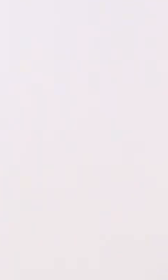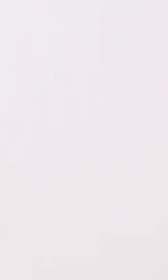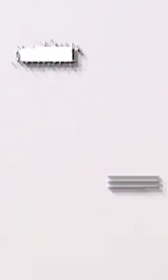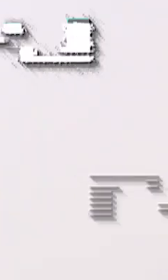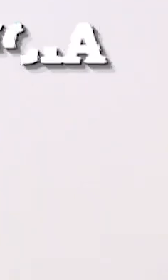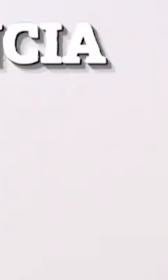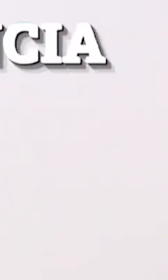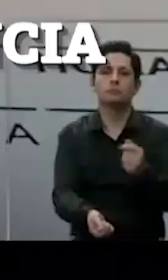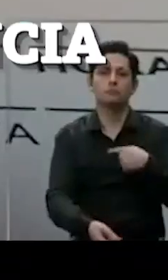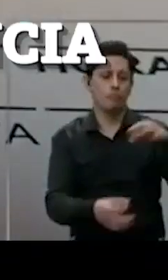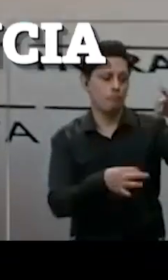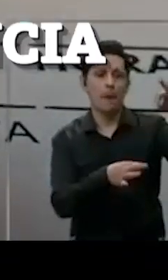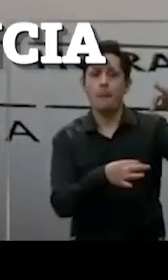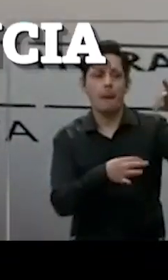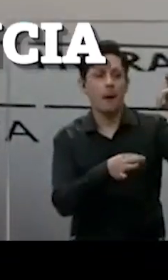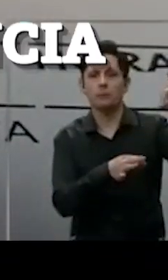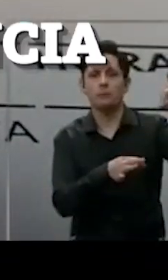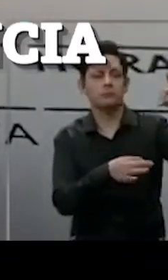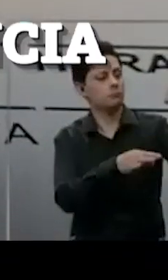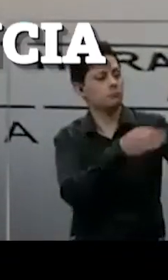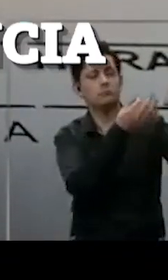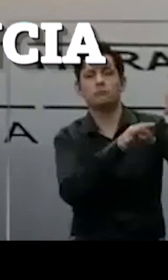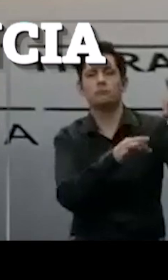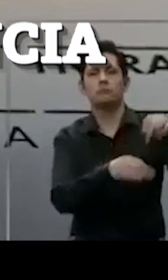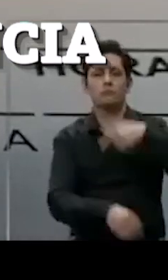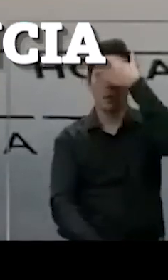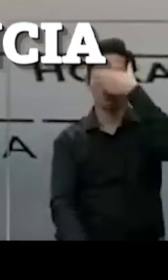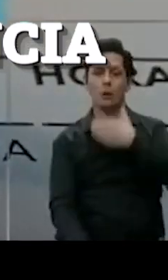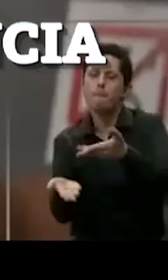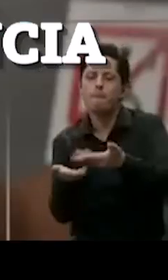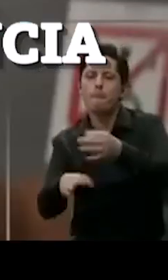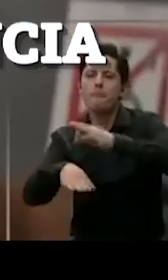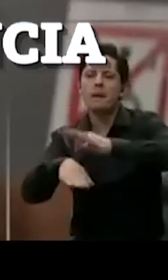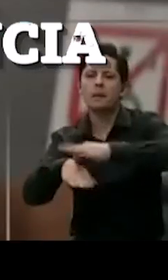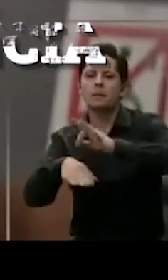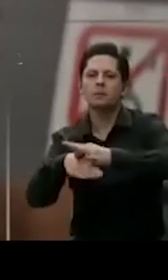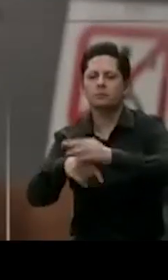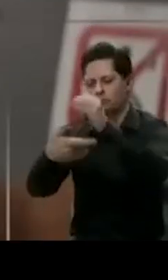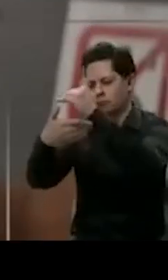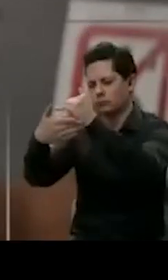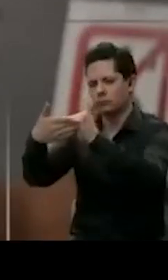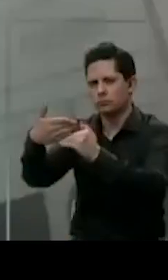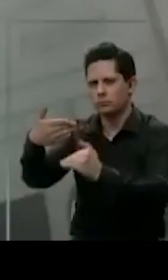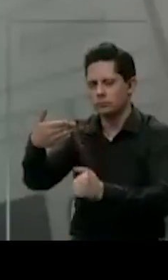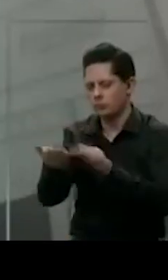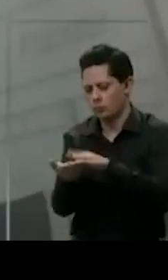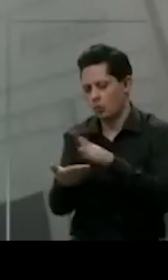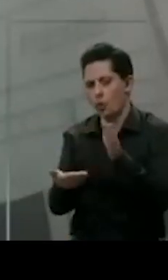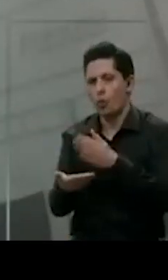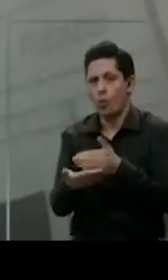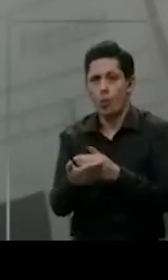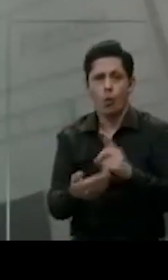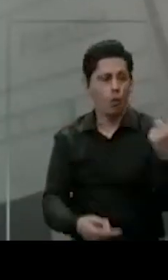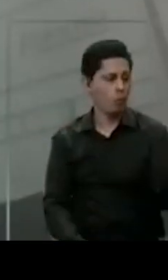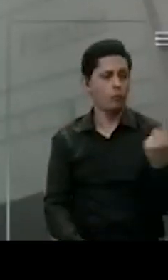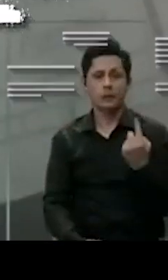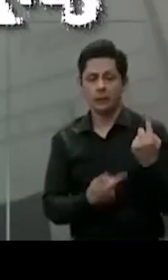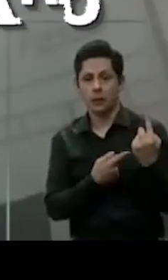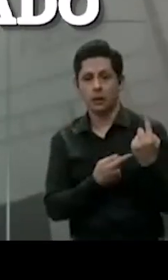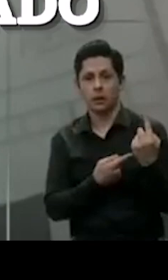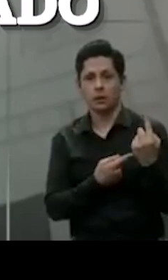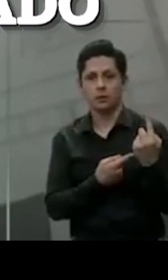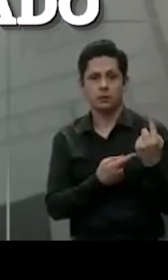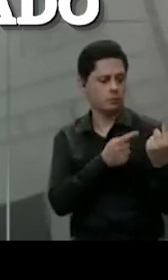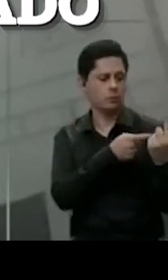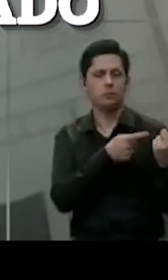de malgasto e ineficiencia para detectar estafas es una vergüenza. La administración de Fonasa logró darse cuenta de estos fraudes, pero después